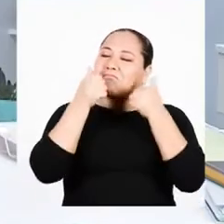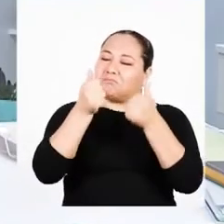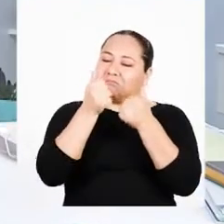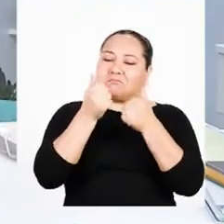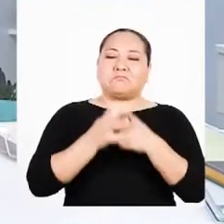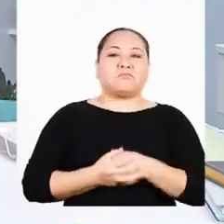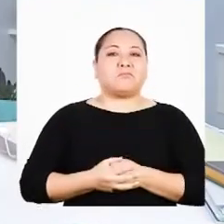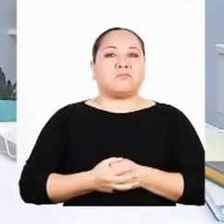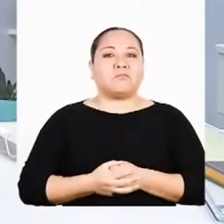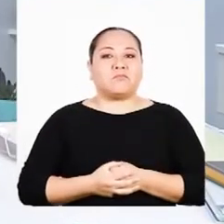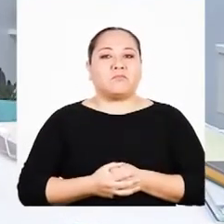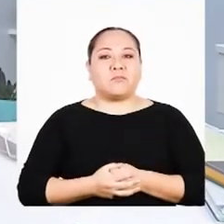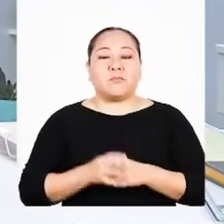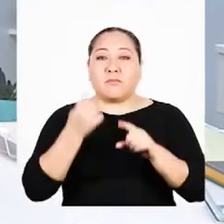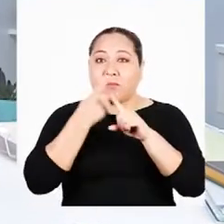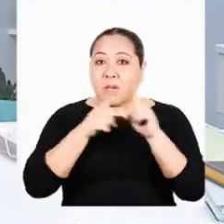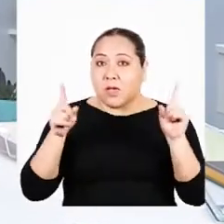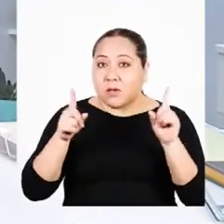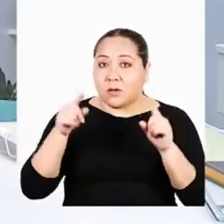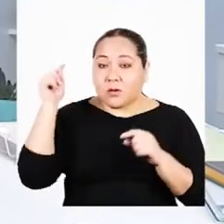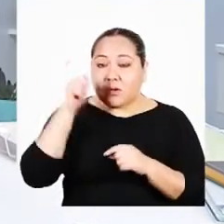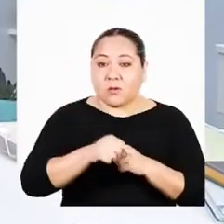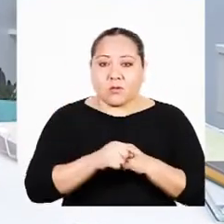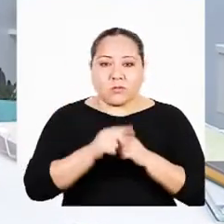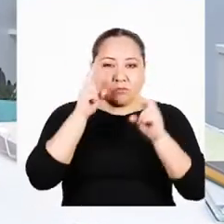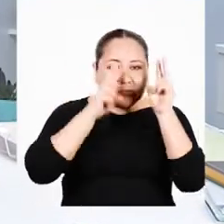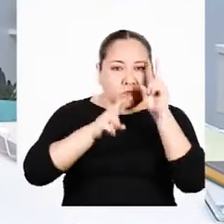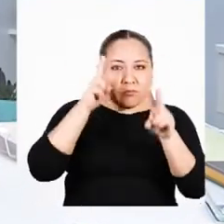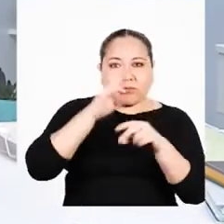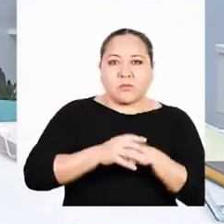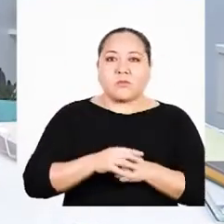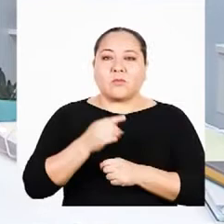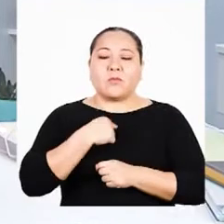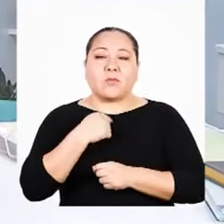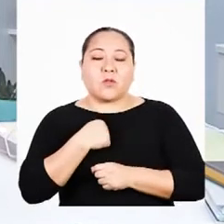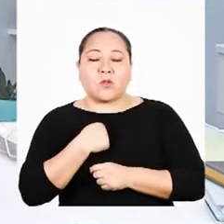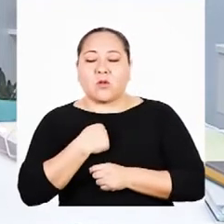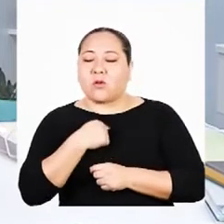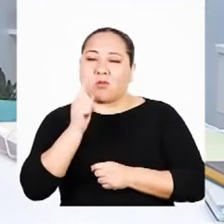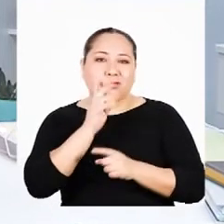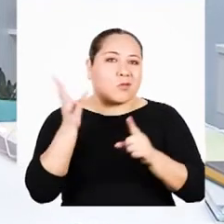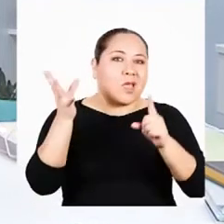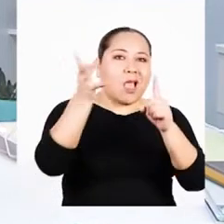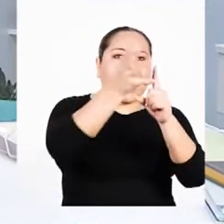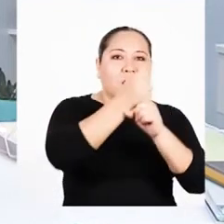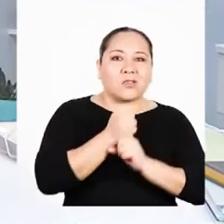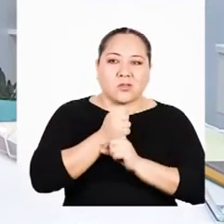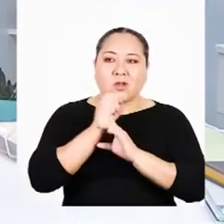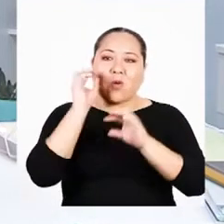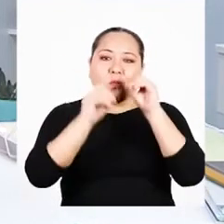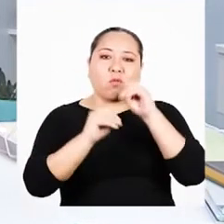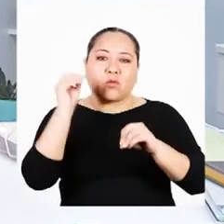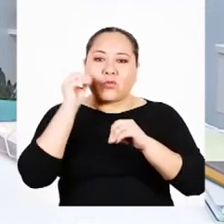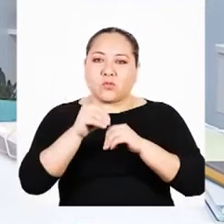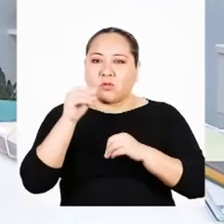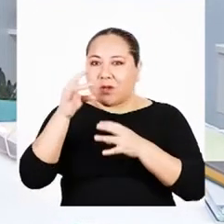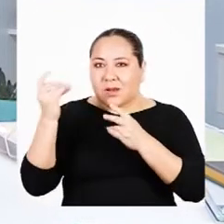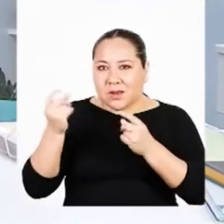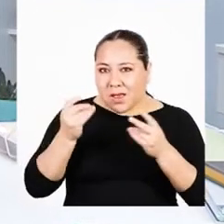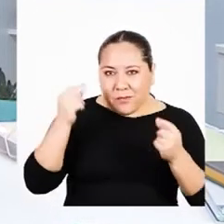¡Muy motivador! Sin embargo, en mi data encuentro que no fue posible la